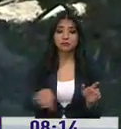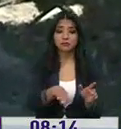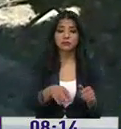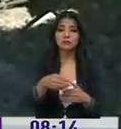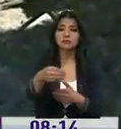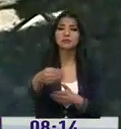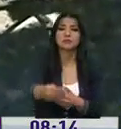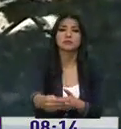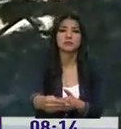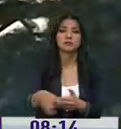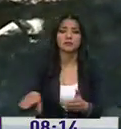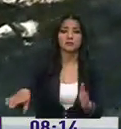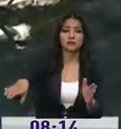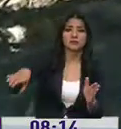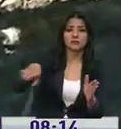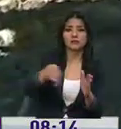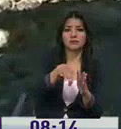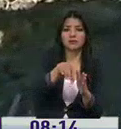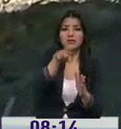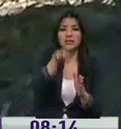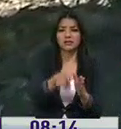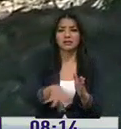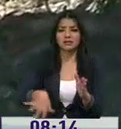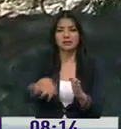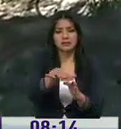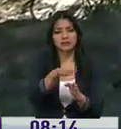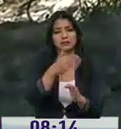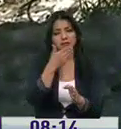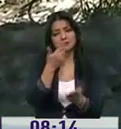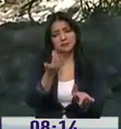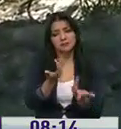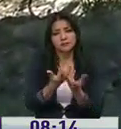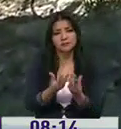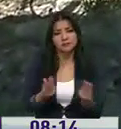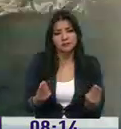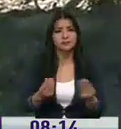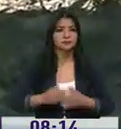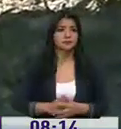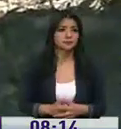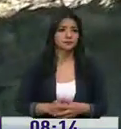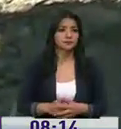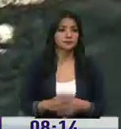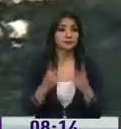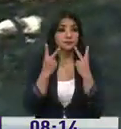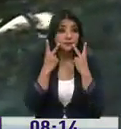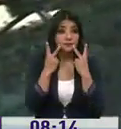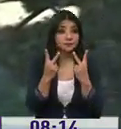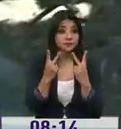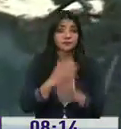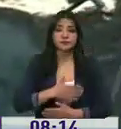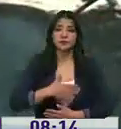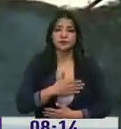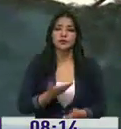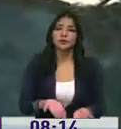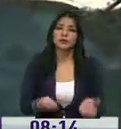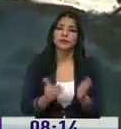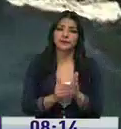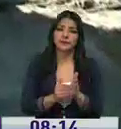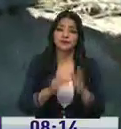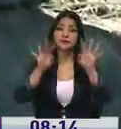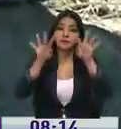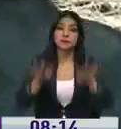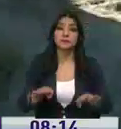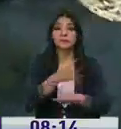aquí del sector de la Florida y así tener muchos menos inconvenientes. Y donde estamos viendo en estos momentos que por favor vuelvan a colocar las mallas,